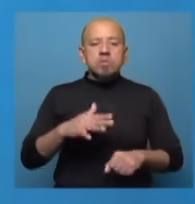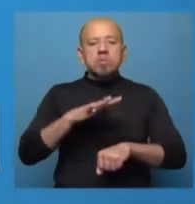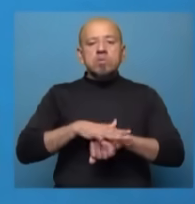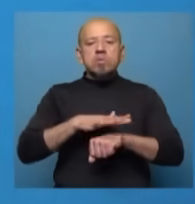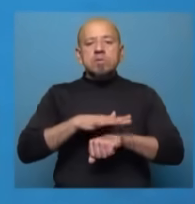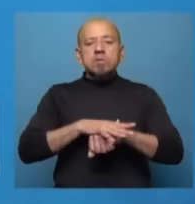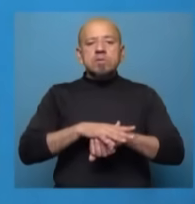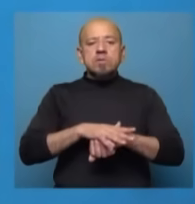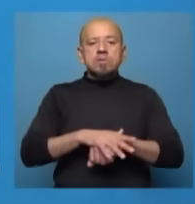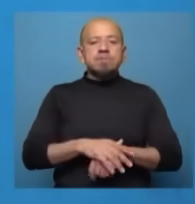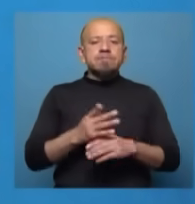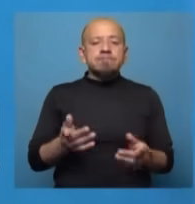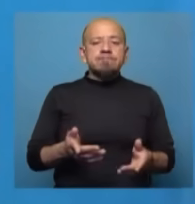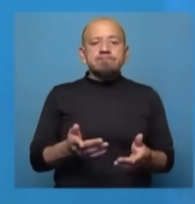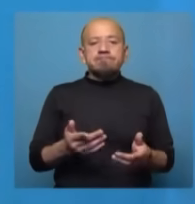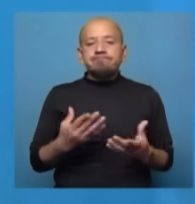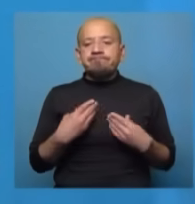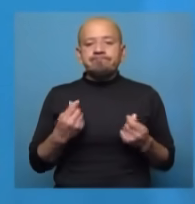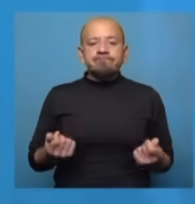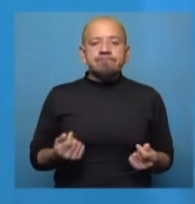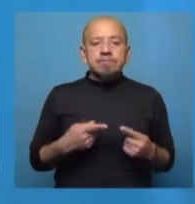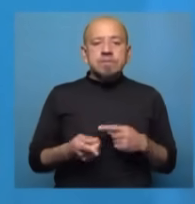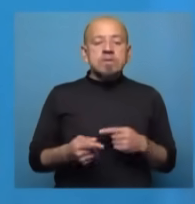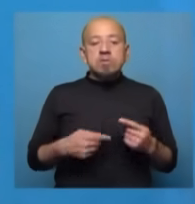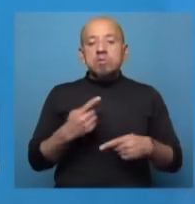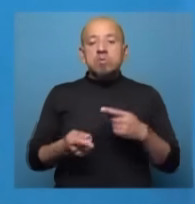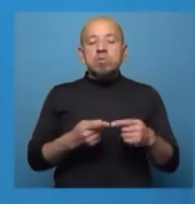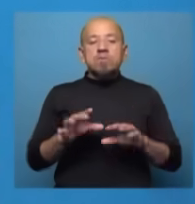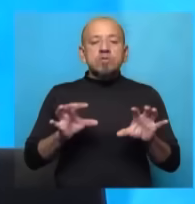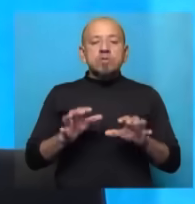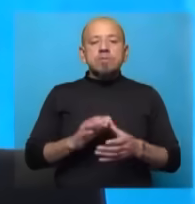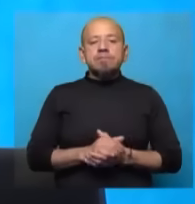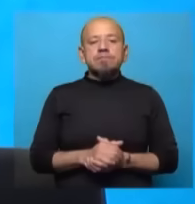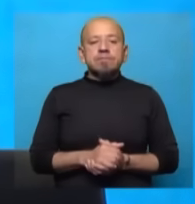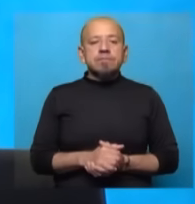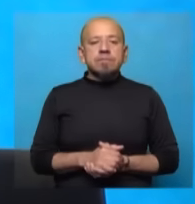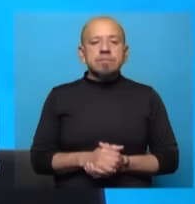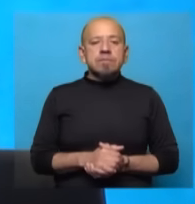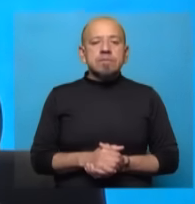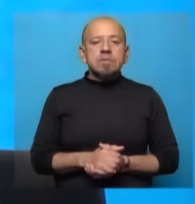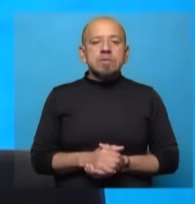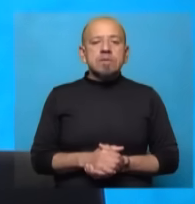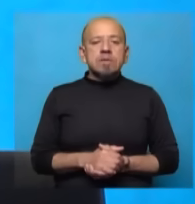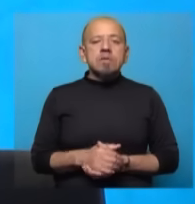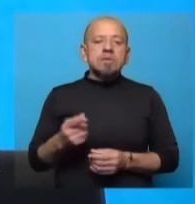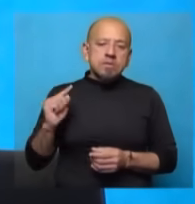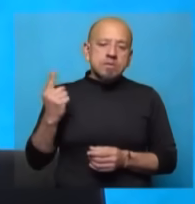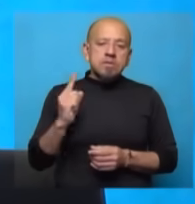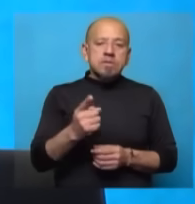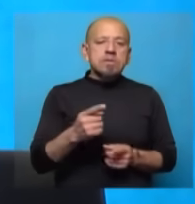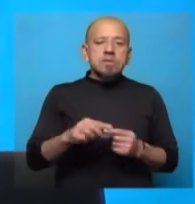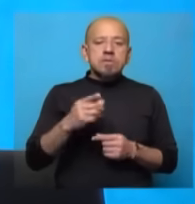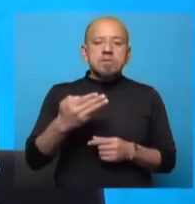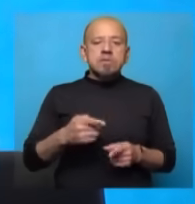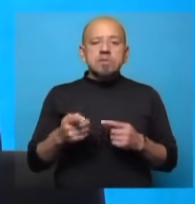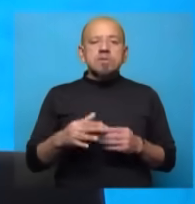sintió que no sabían A dónde dirigirse Y si el consultorio iba a seguir funcionando por eso mismo Te agradezco que estés acá porque saliste la audiencia para venir a la